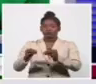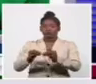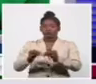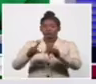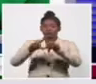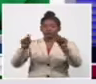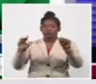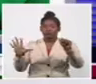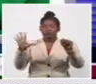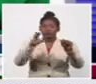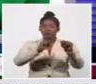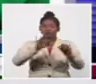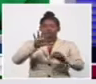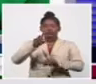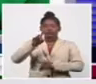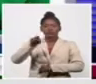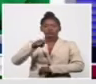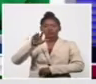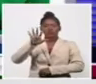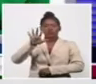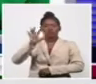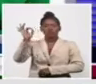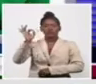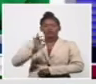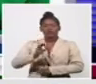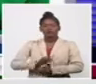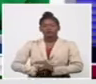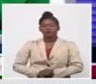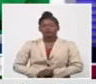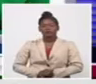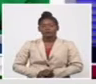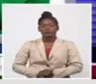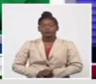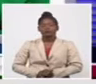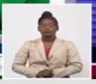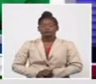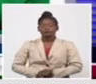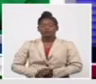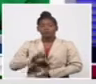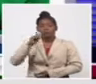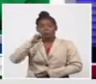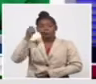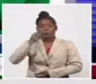el 51,5% han sido del sexo masculino.